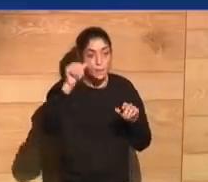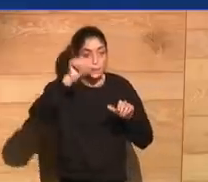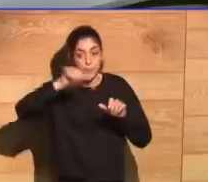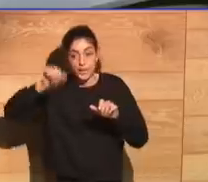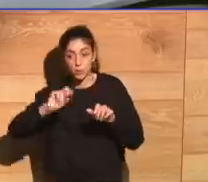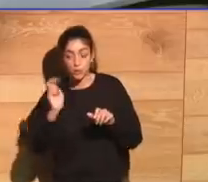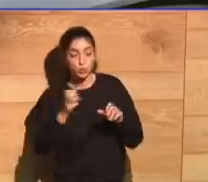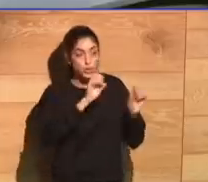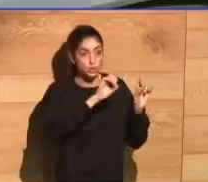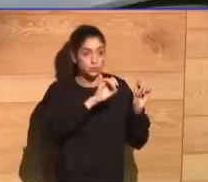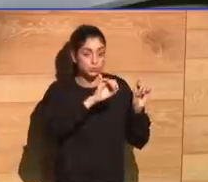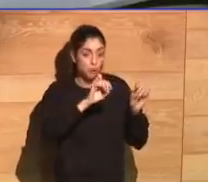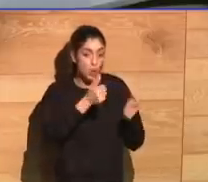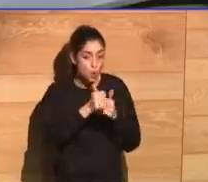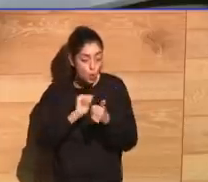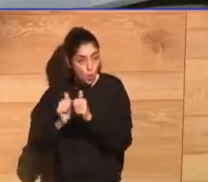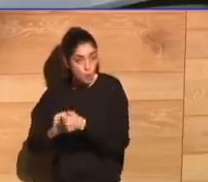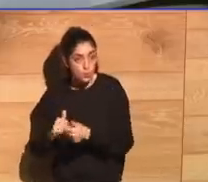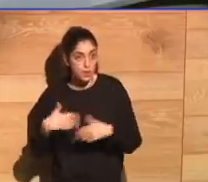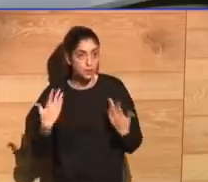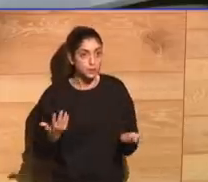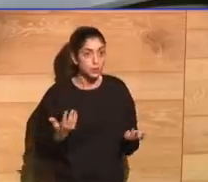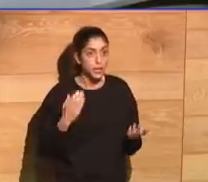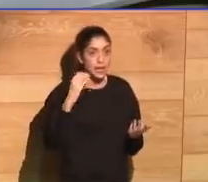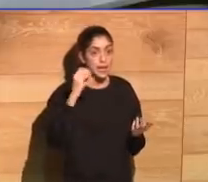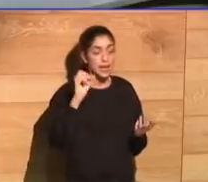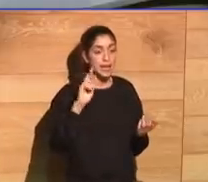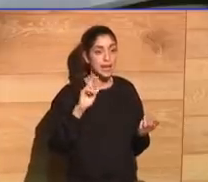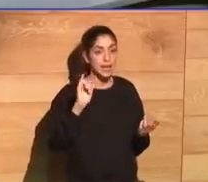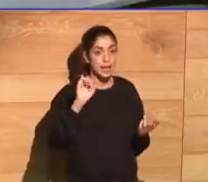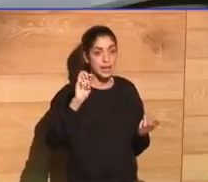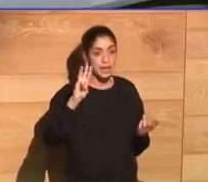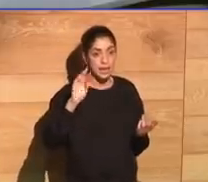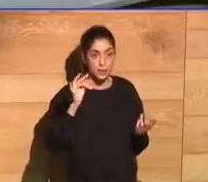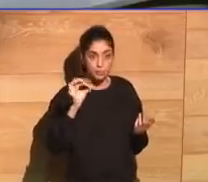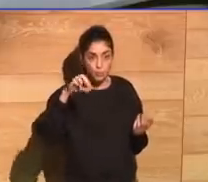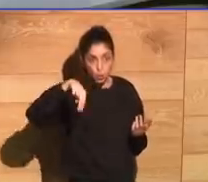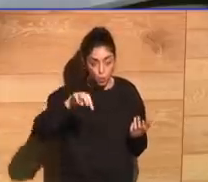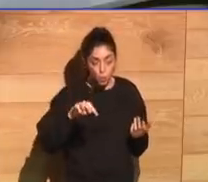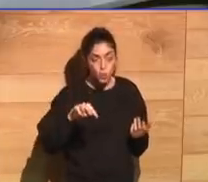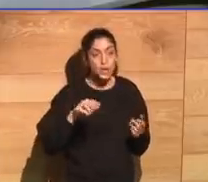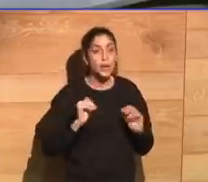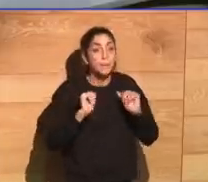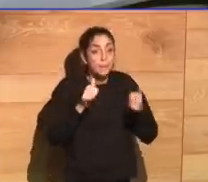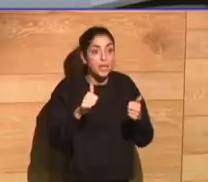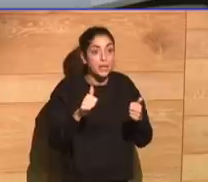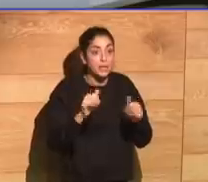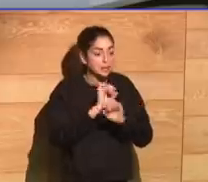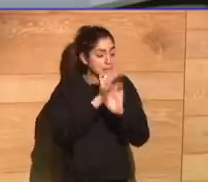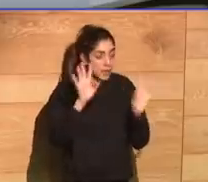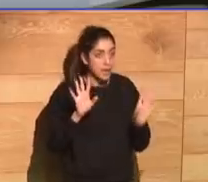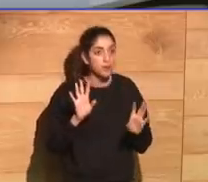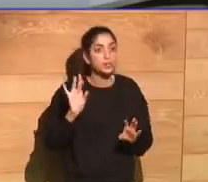de circunstancias. Incluso ves el Star Trek de J.J. Abrams y empiezan Krypton. O sea, claro, empiezan Krypton de muchas maneras, lo tienes claro. Pero nada